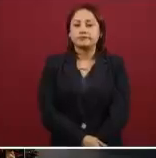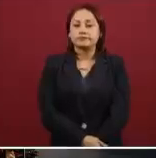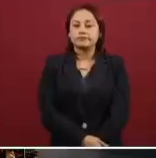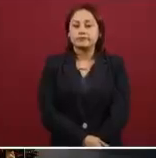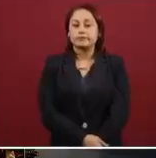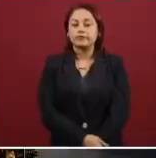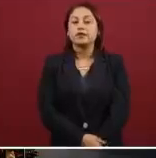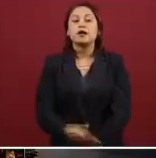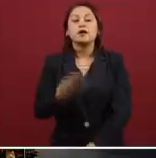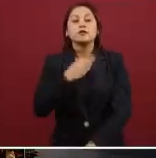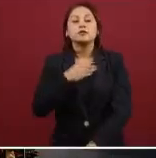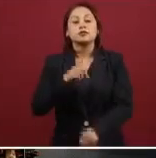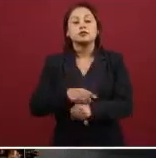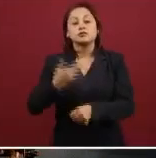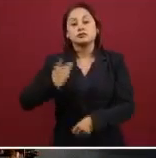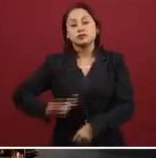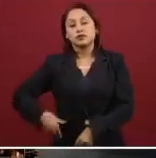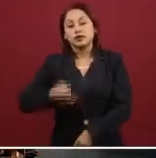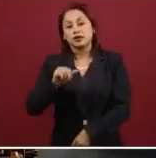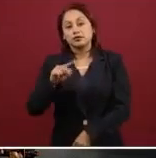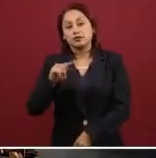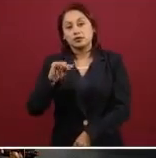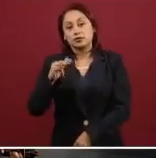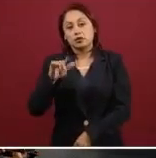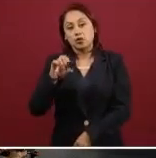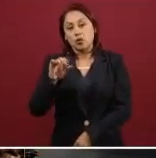Presidente. Buenos días, Antonio López de La Razón, presidente.